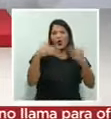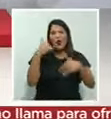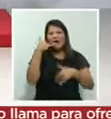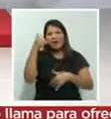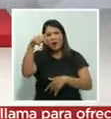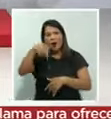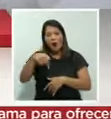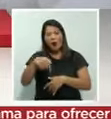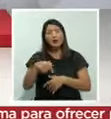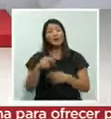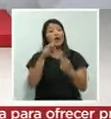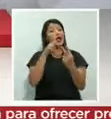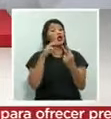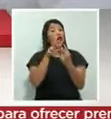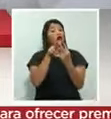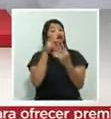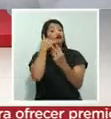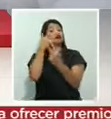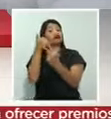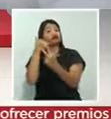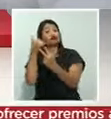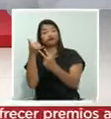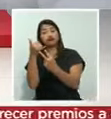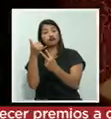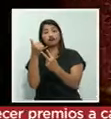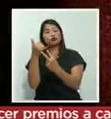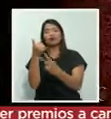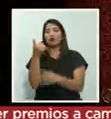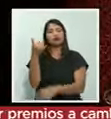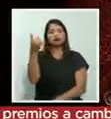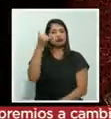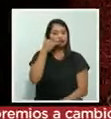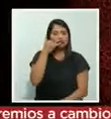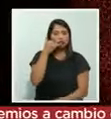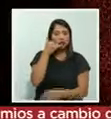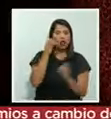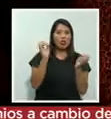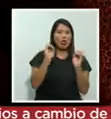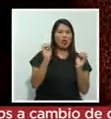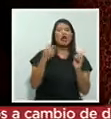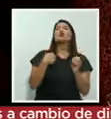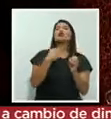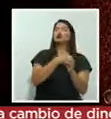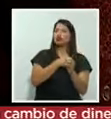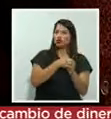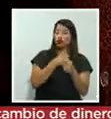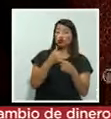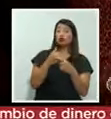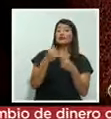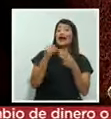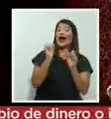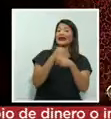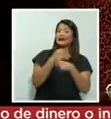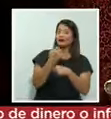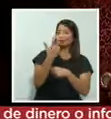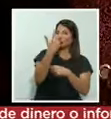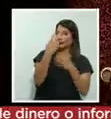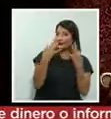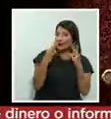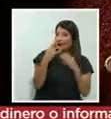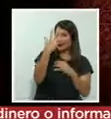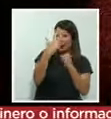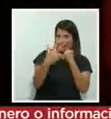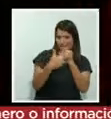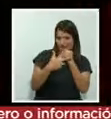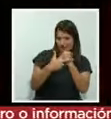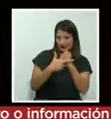hoy. Ambas llamadas no contestaron el teléfono, generalmente nosotros hacemos tres intentos para cada